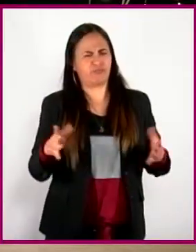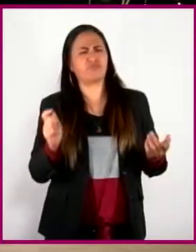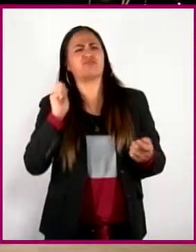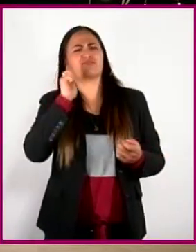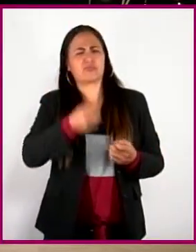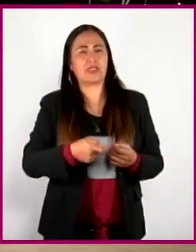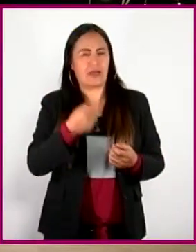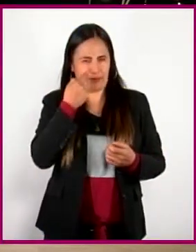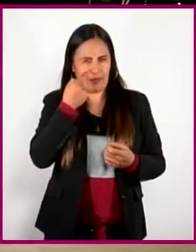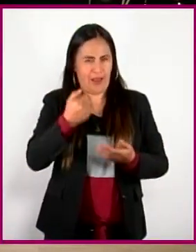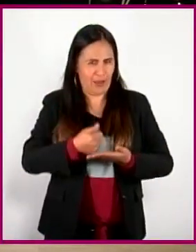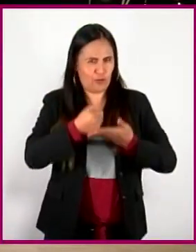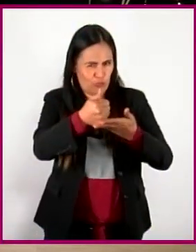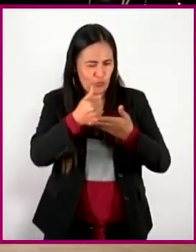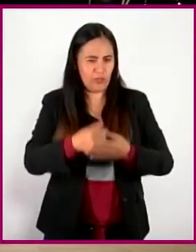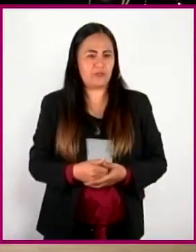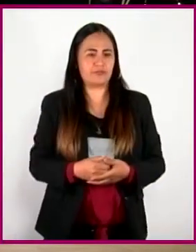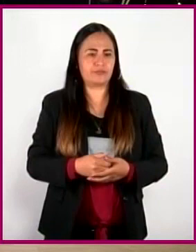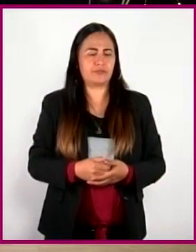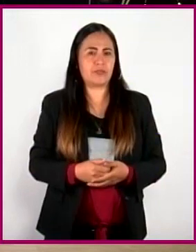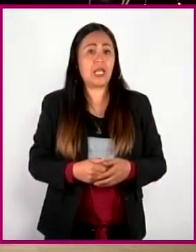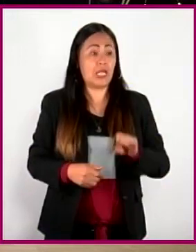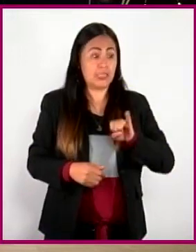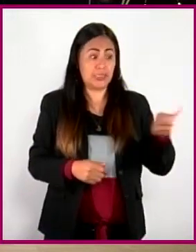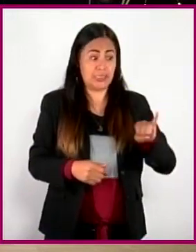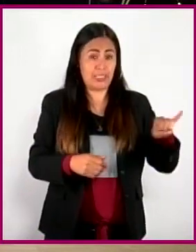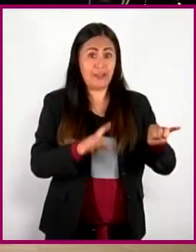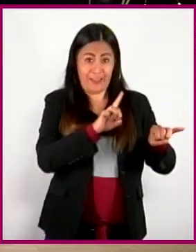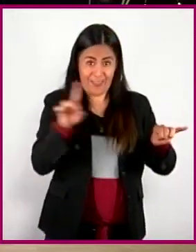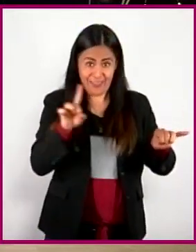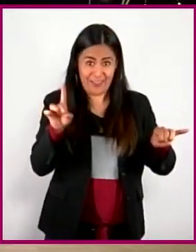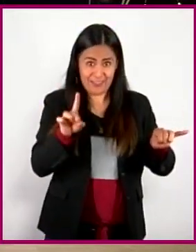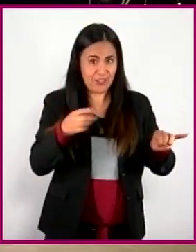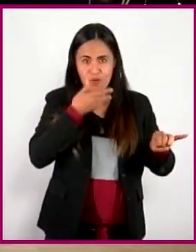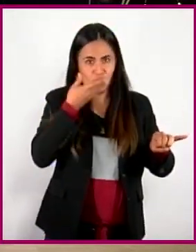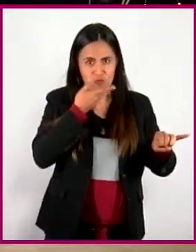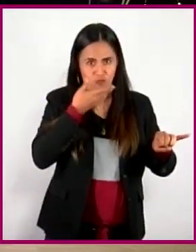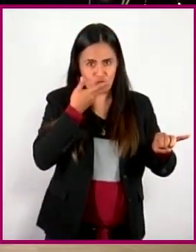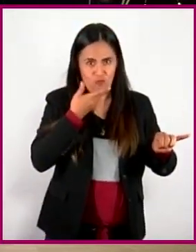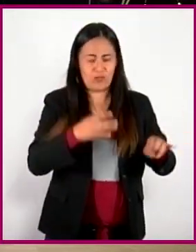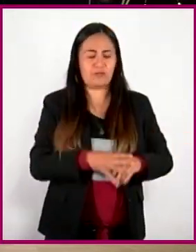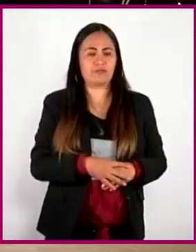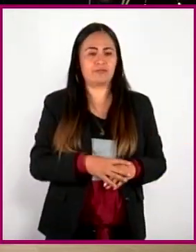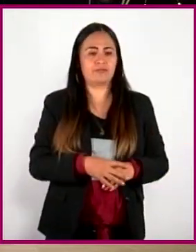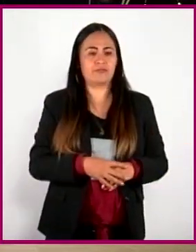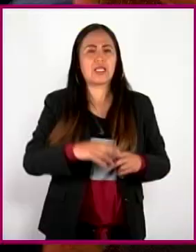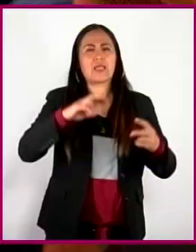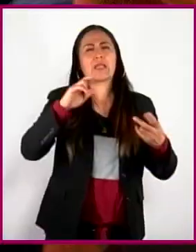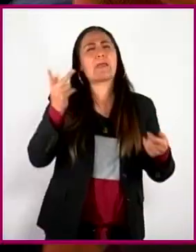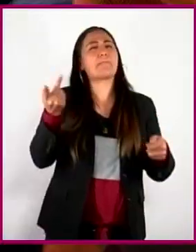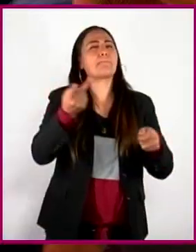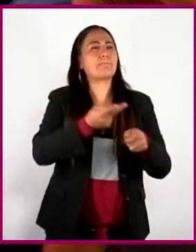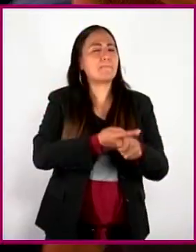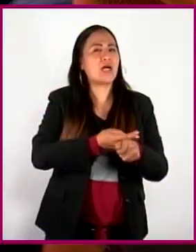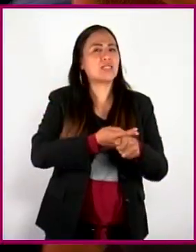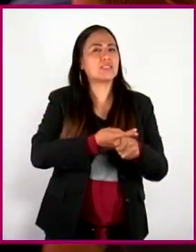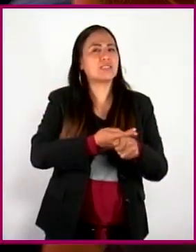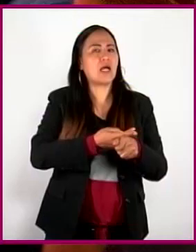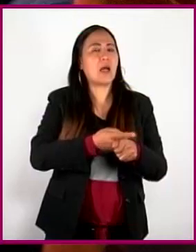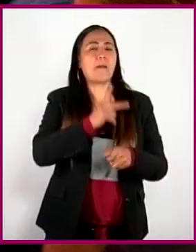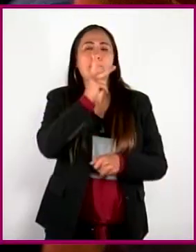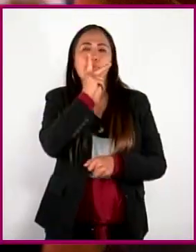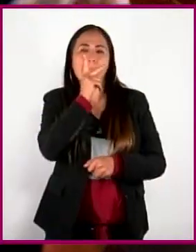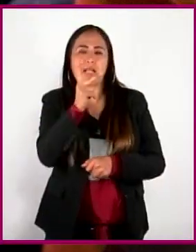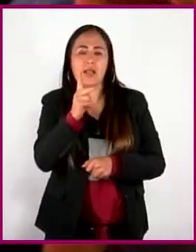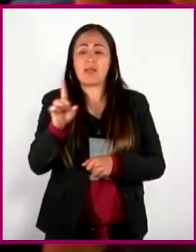te voy a dar otra pista. Siempre leemos de izquierda a derecha, ¿cierto? Ajá. Entonces, ¿qué pasaría si lees estas palabras